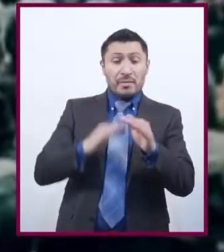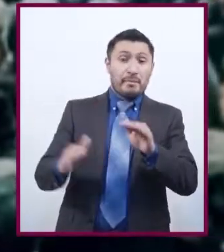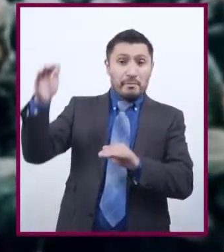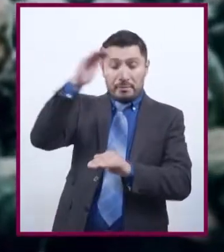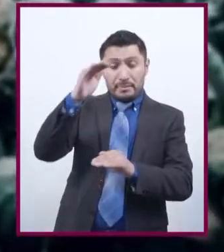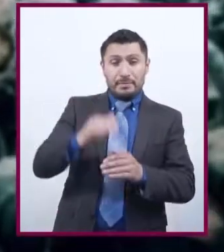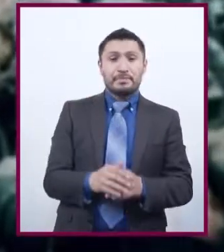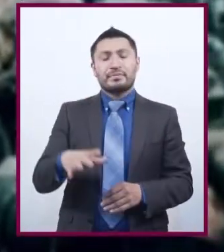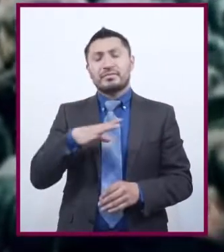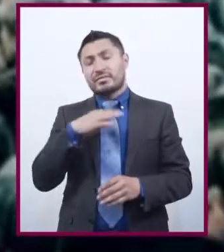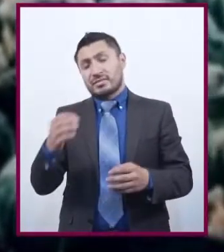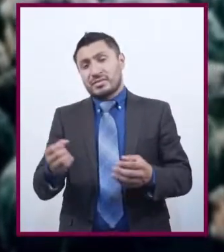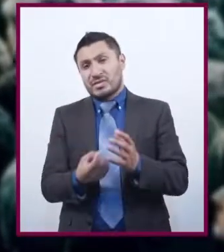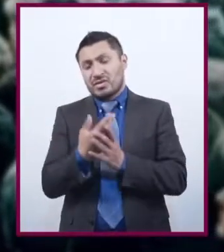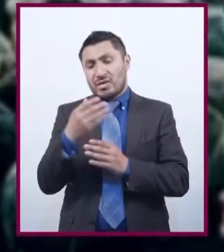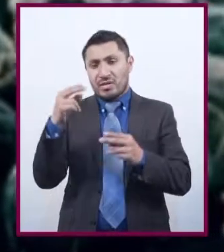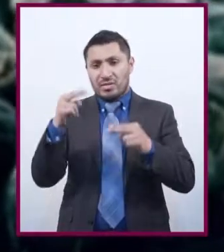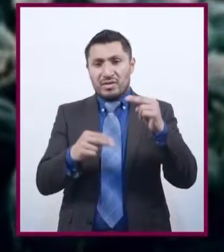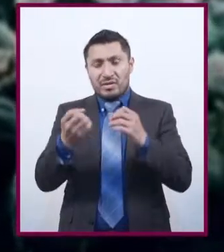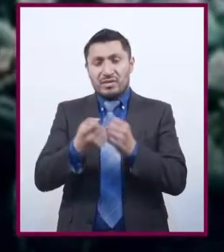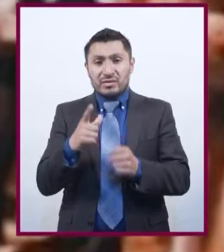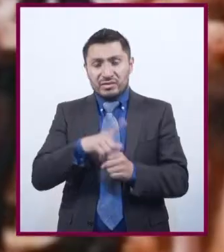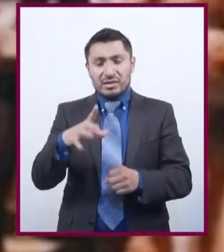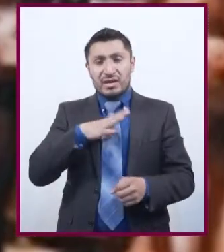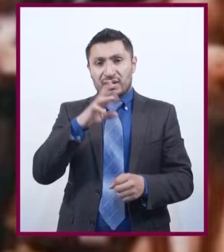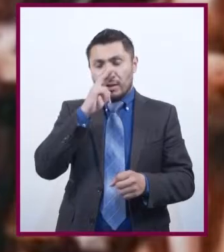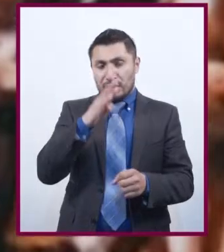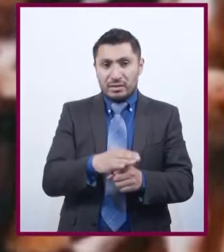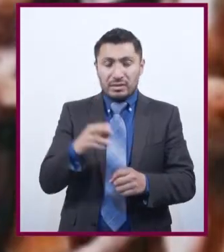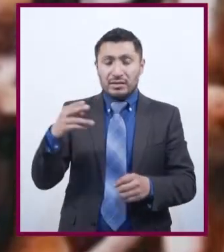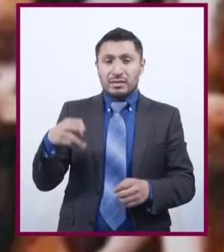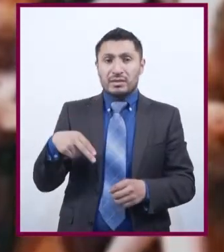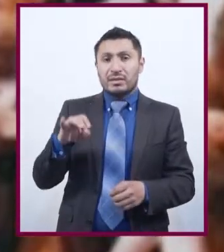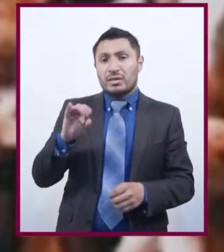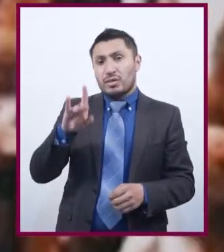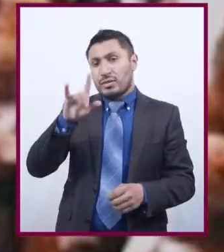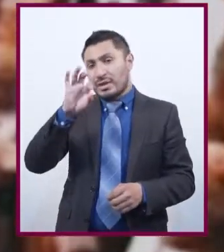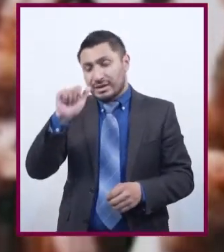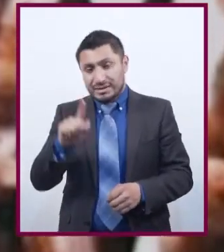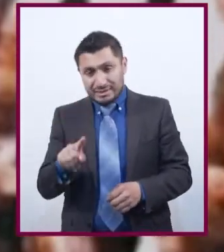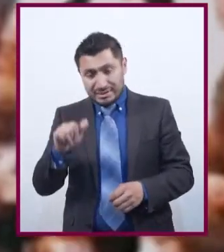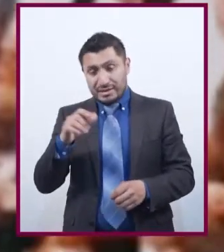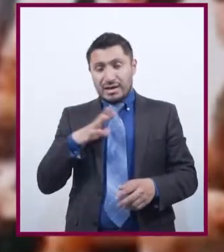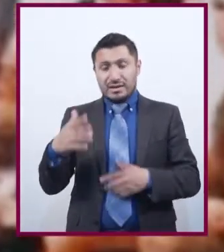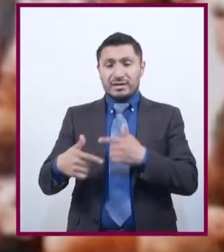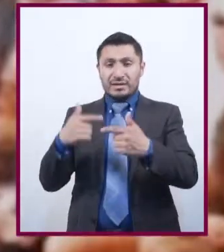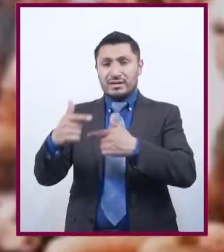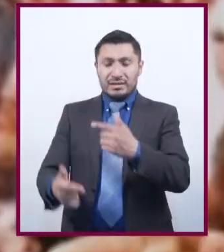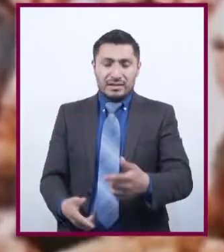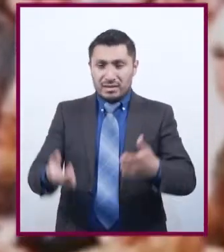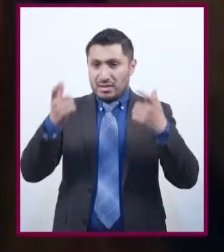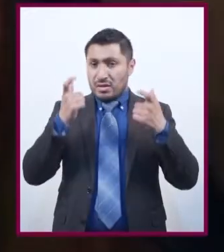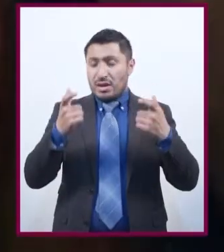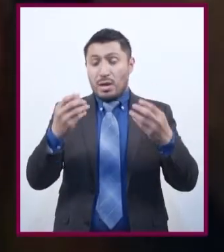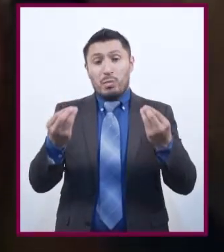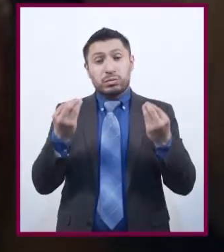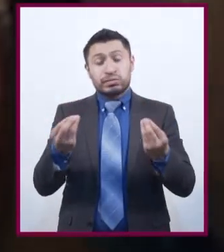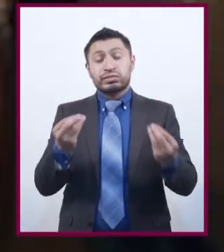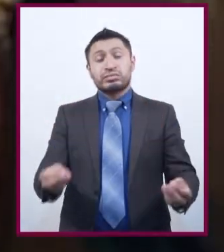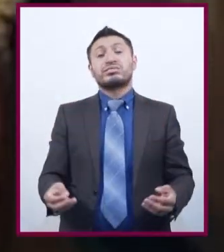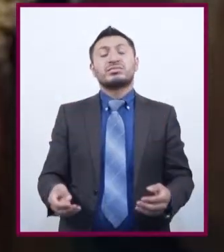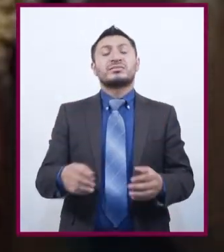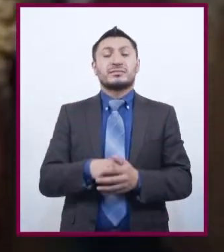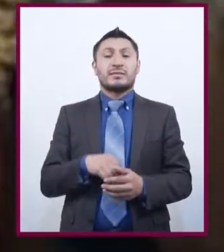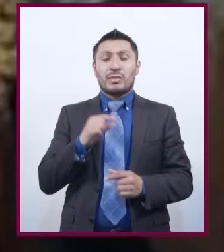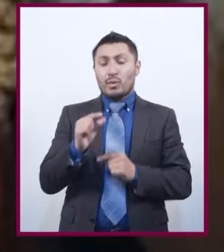marco económico se definieron nuevas clases sociales estando al frente La Nobleza que había heredado su gran fortuna y clase